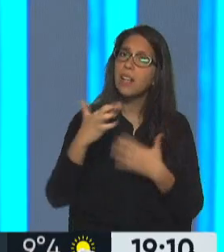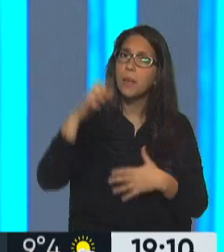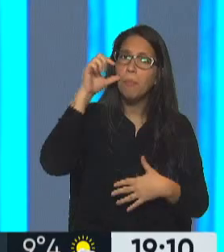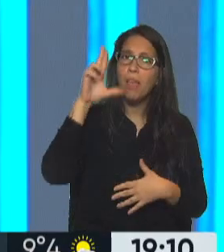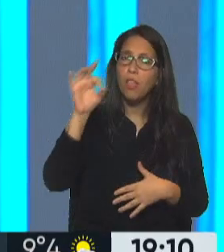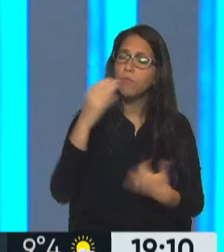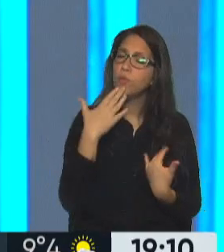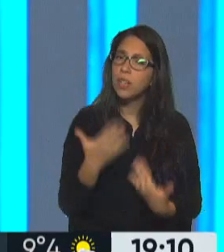gracias